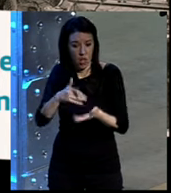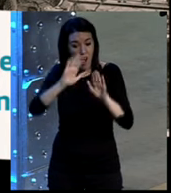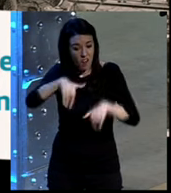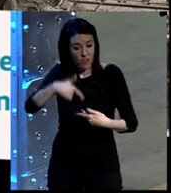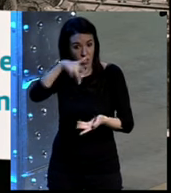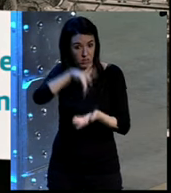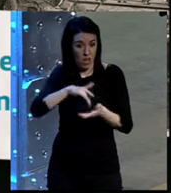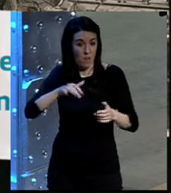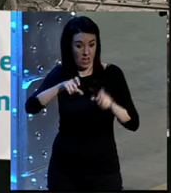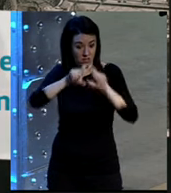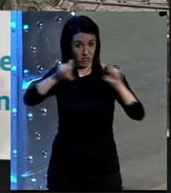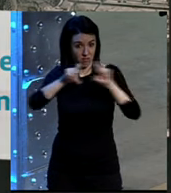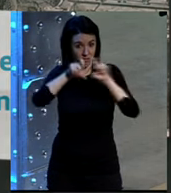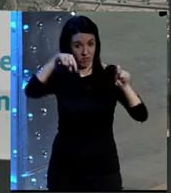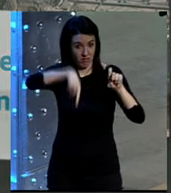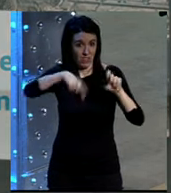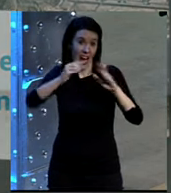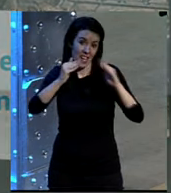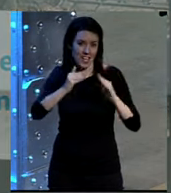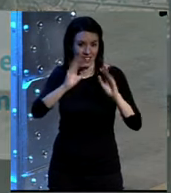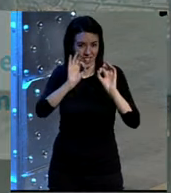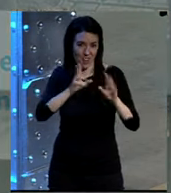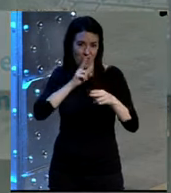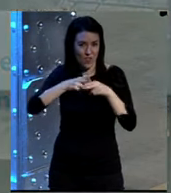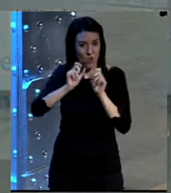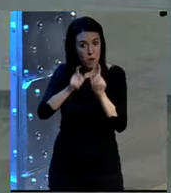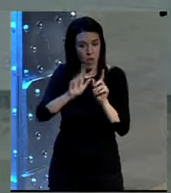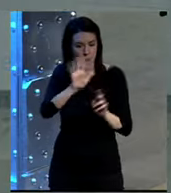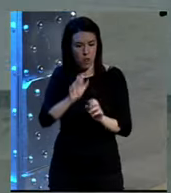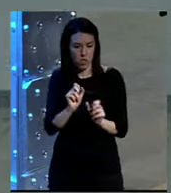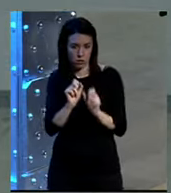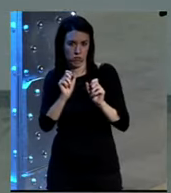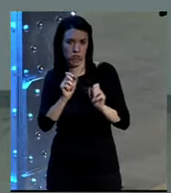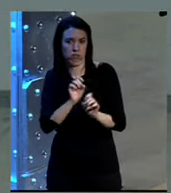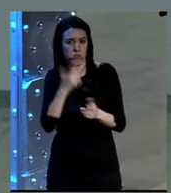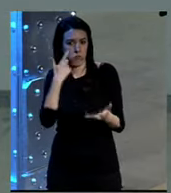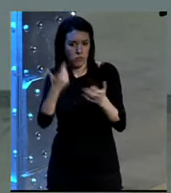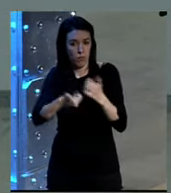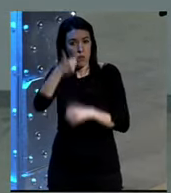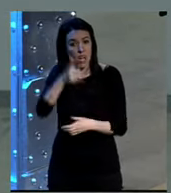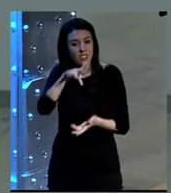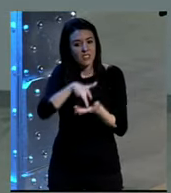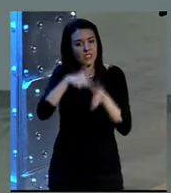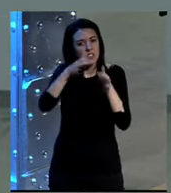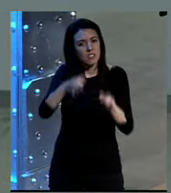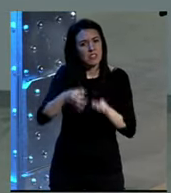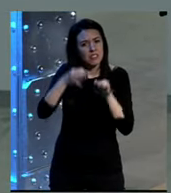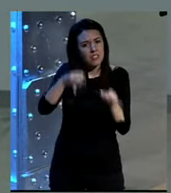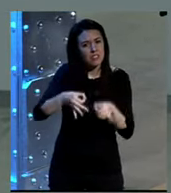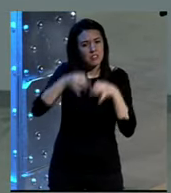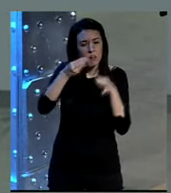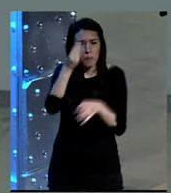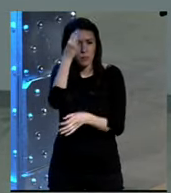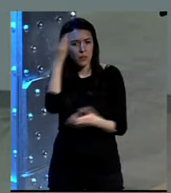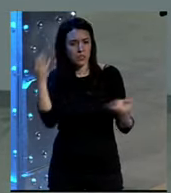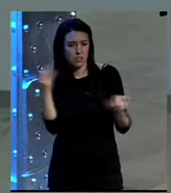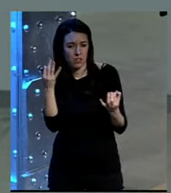esta casa todavía esto parece más evidente, uno siempre tiende a pensar que